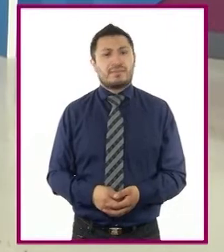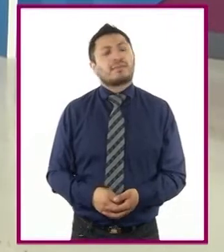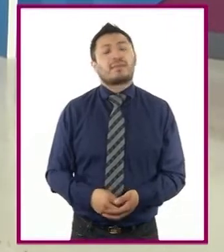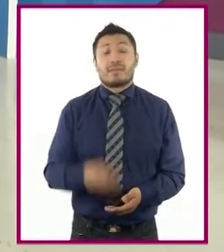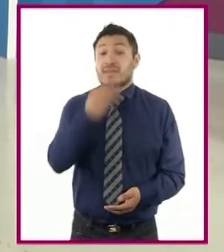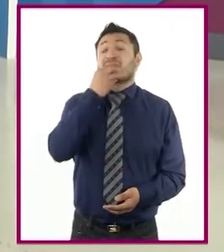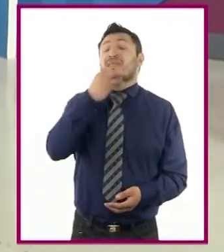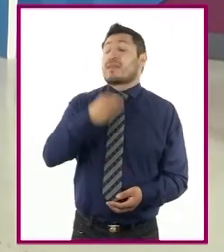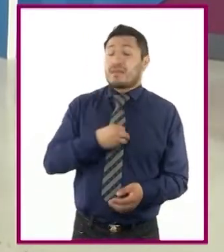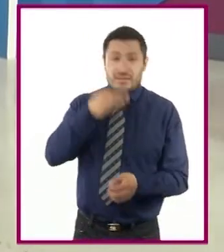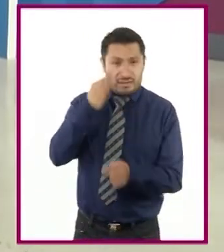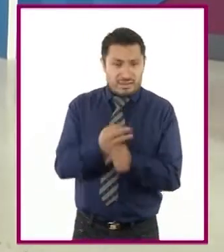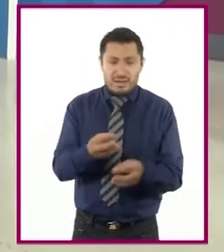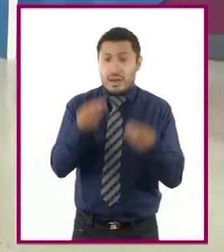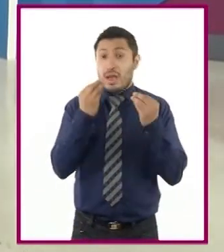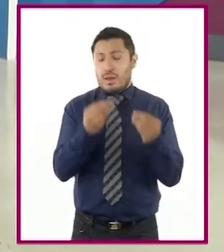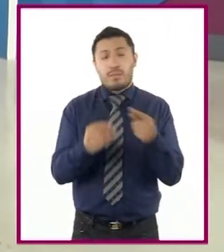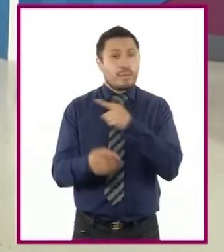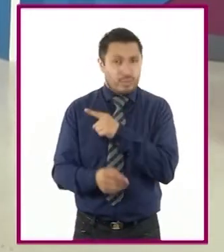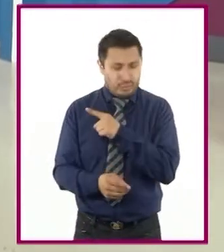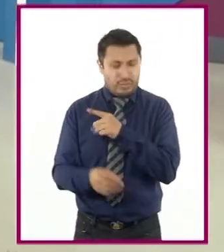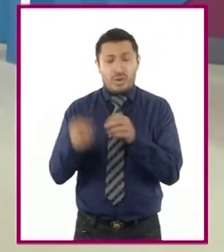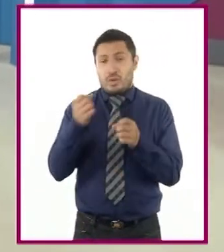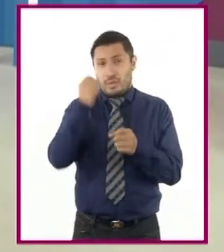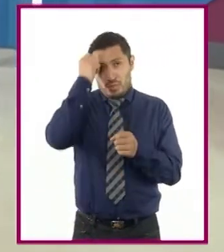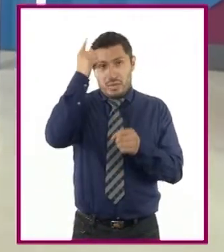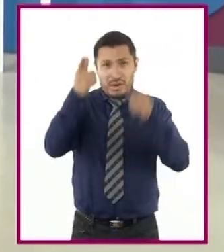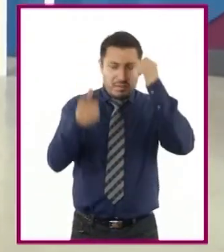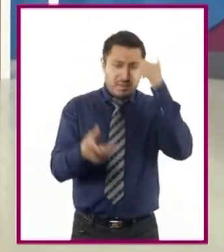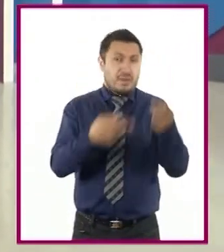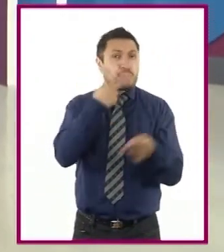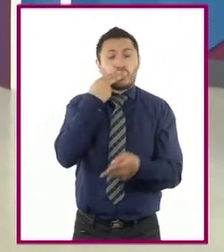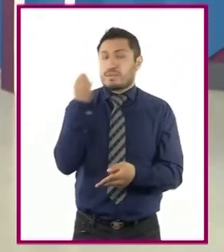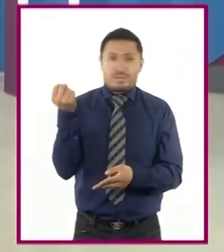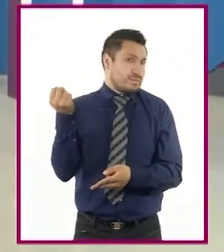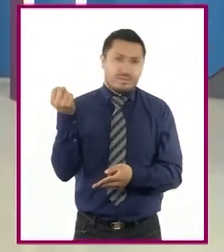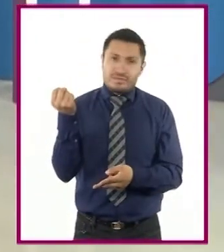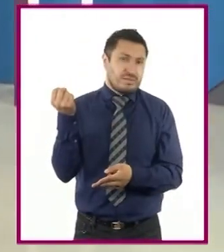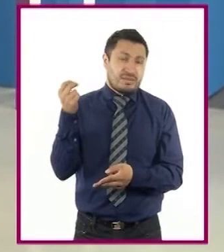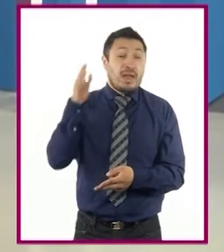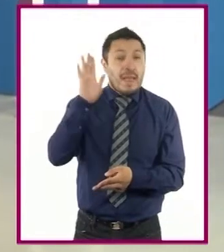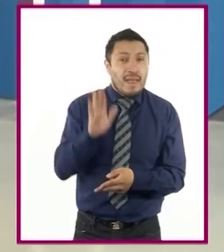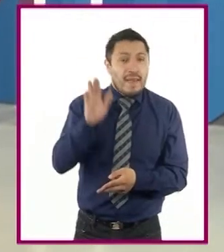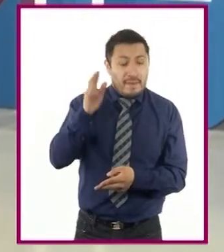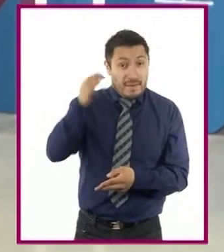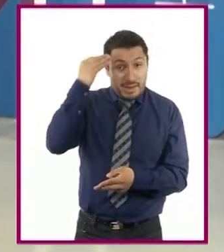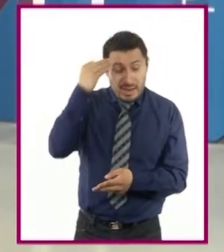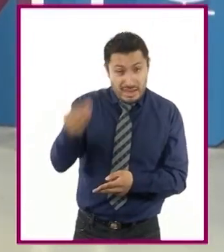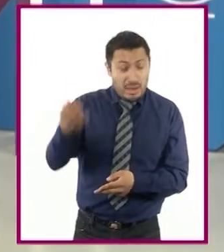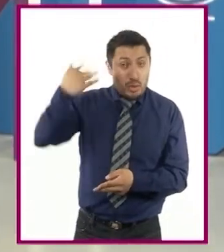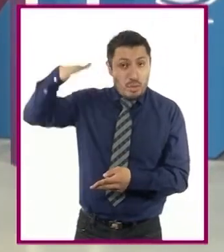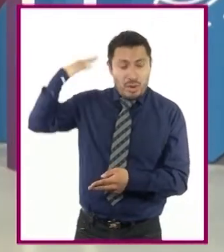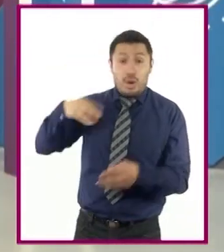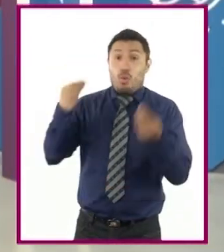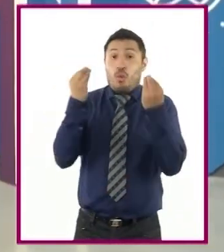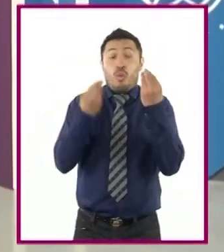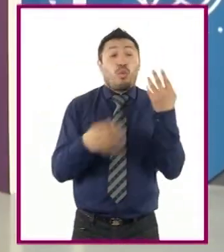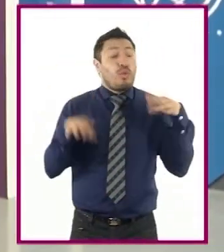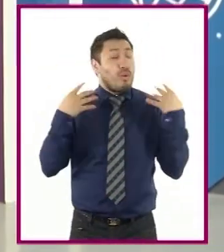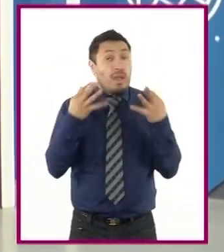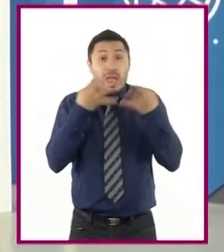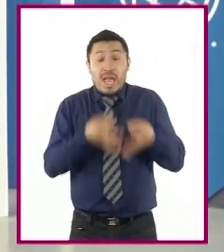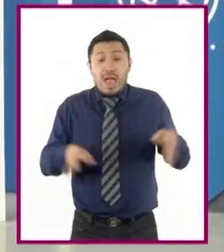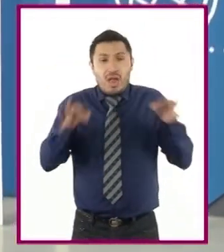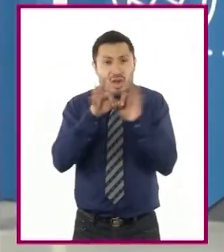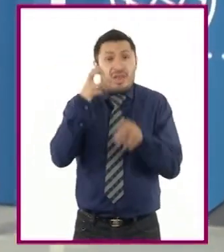Aunque actualmente muchos de estos inventos han quedado en desuso, para esa época fueron revolucionarios. Esto nos habla